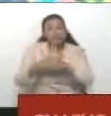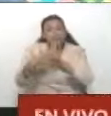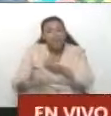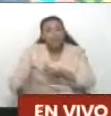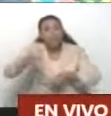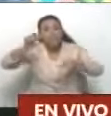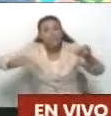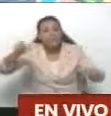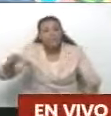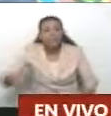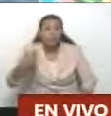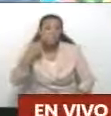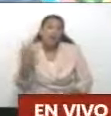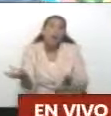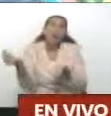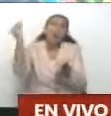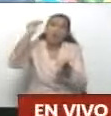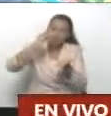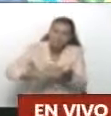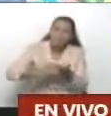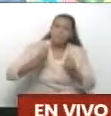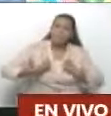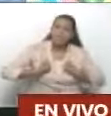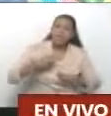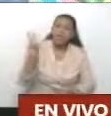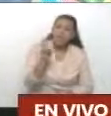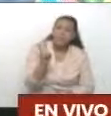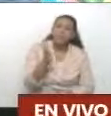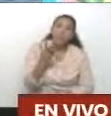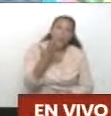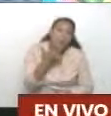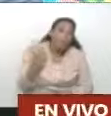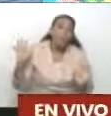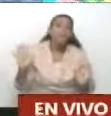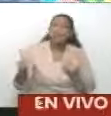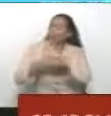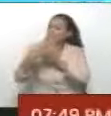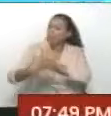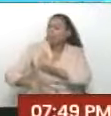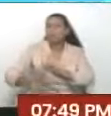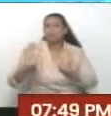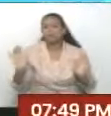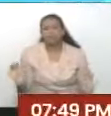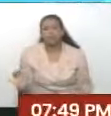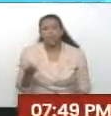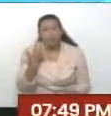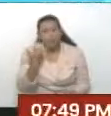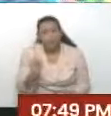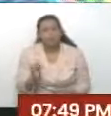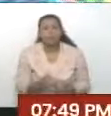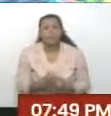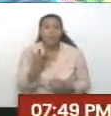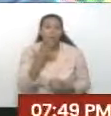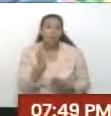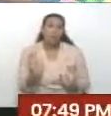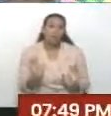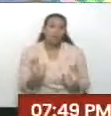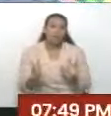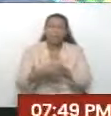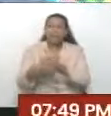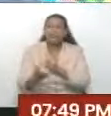la población, pero el retorno también es un derecho humano. Correcto. Un derecho de regresar a su país, un derecho